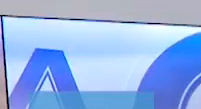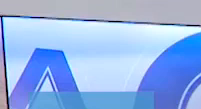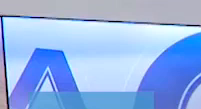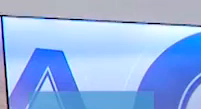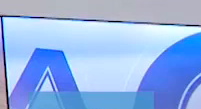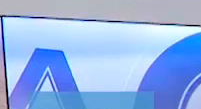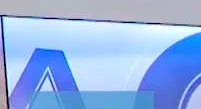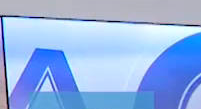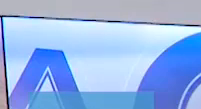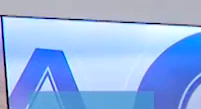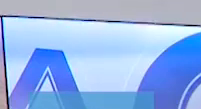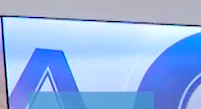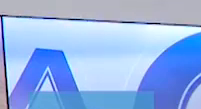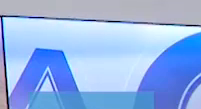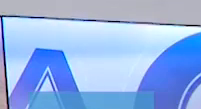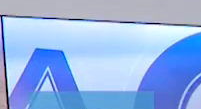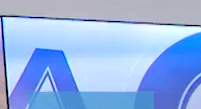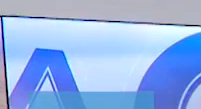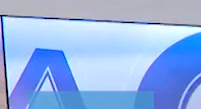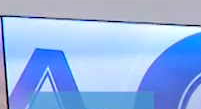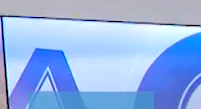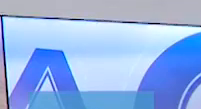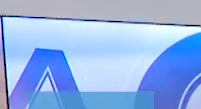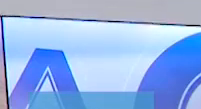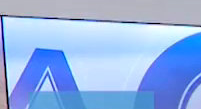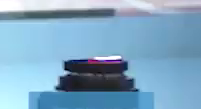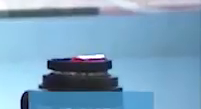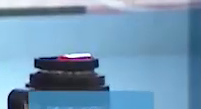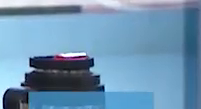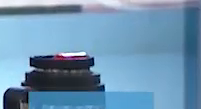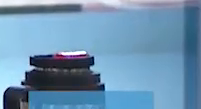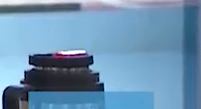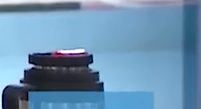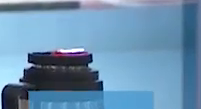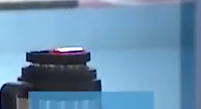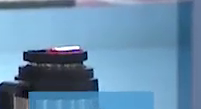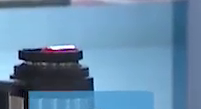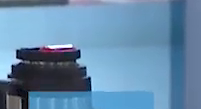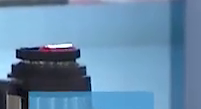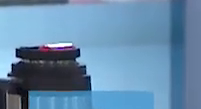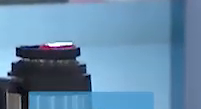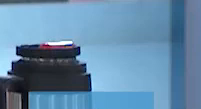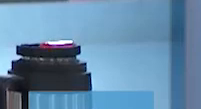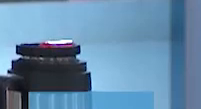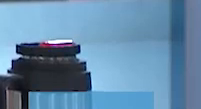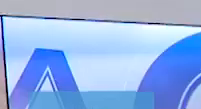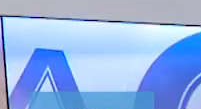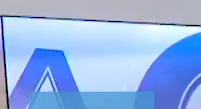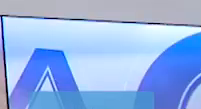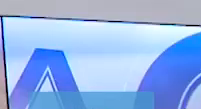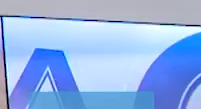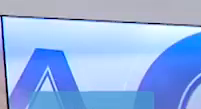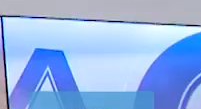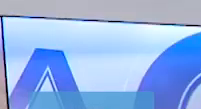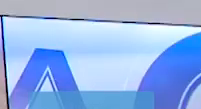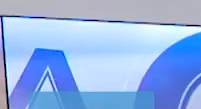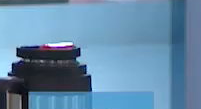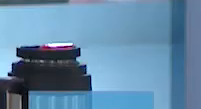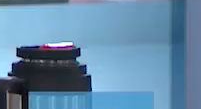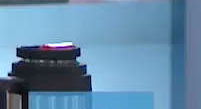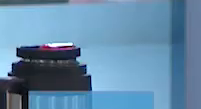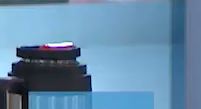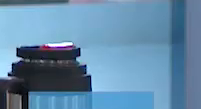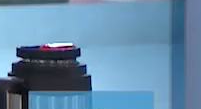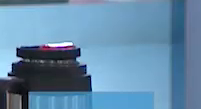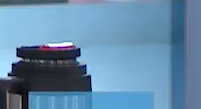Acá tenemos la misma, digamos, desconcordancia entre las palabras, el tono y el rictus facial,